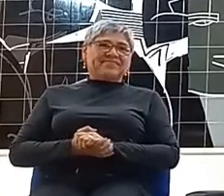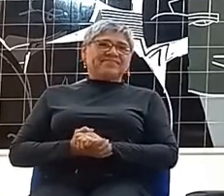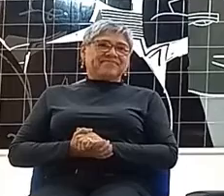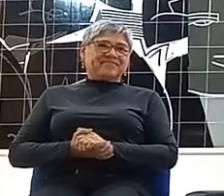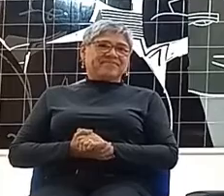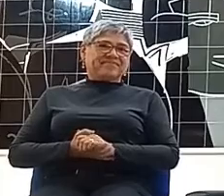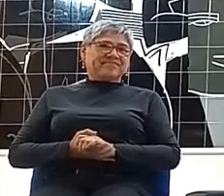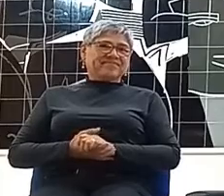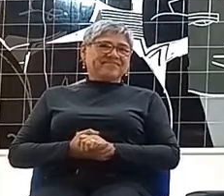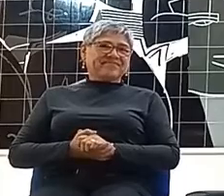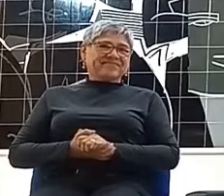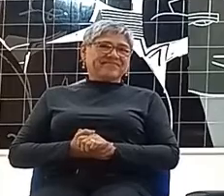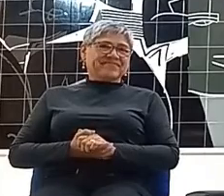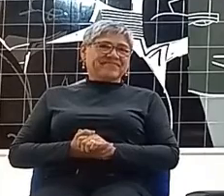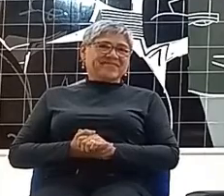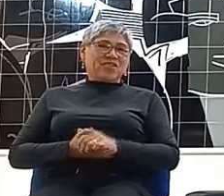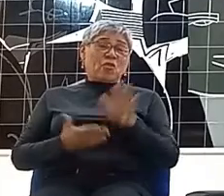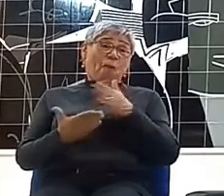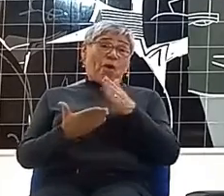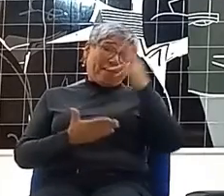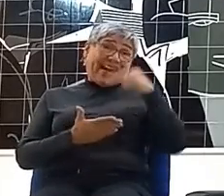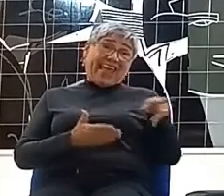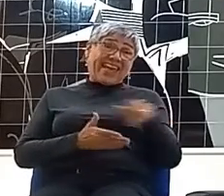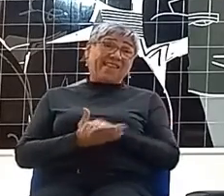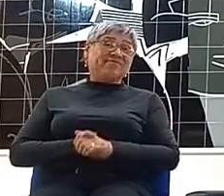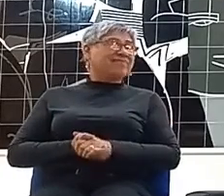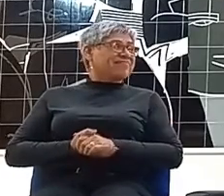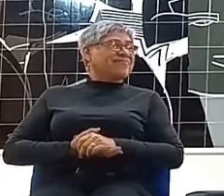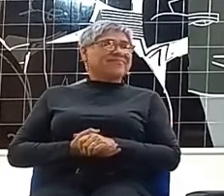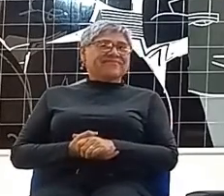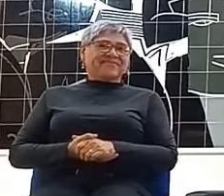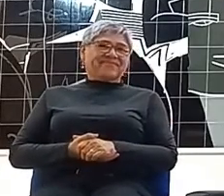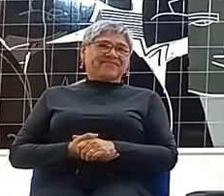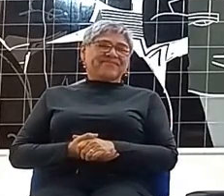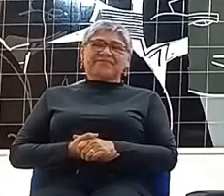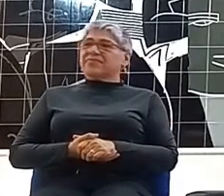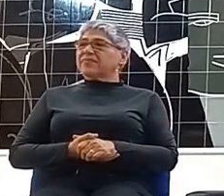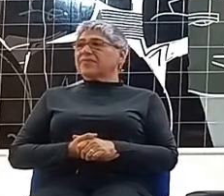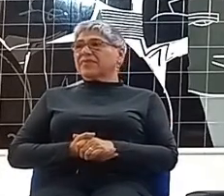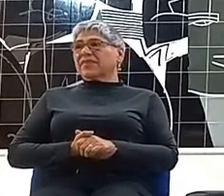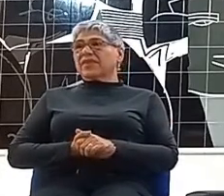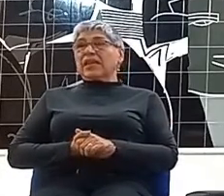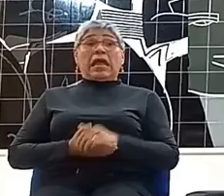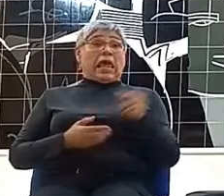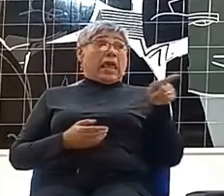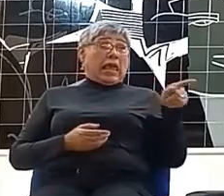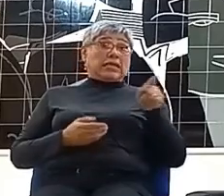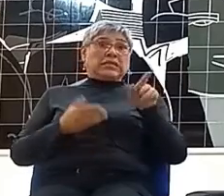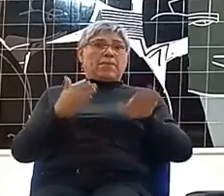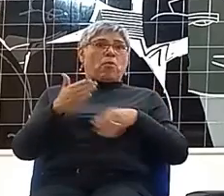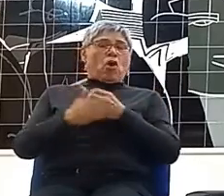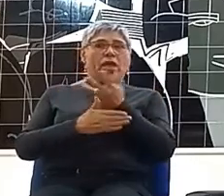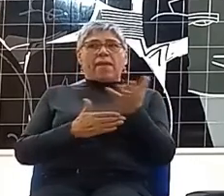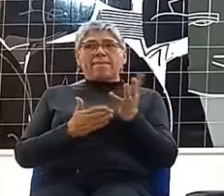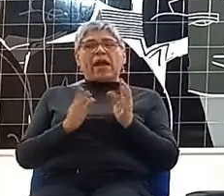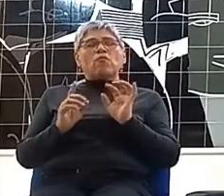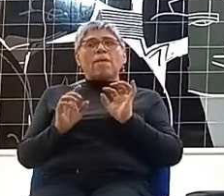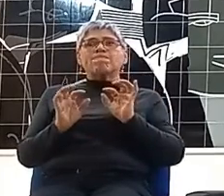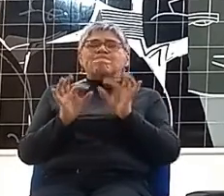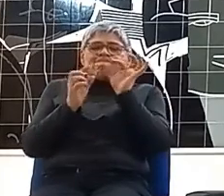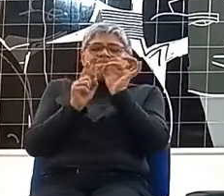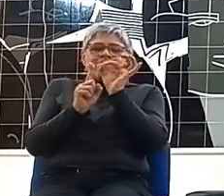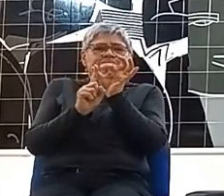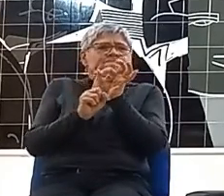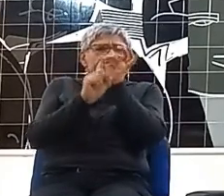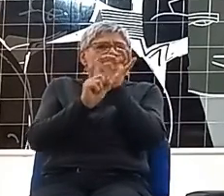Bueno, Alberto, muchas gracias. Ese poema a mí siempre me ha parecido un poema clave en la